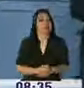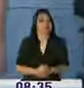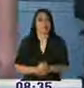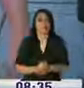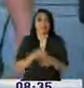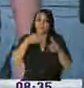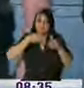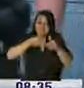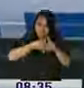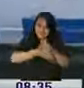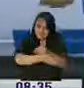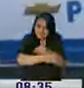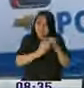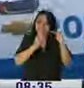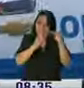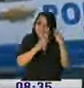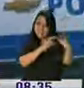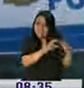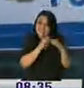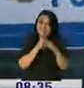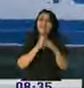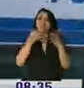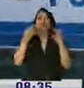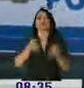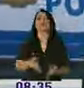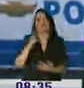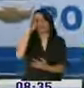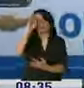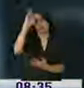ingresar a la vivienda para sacarlos, llegaron agentes de la